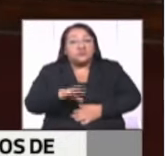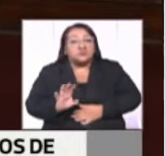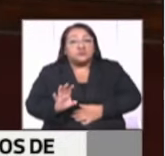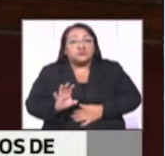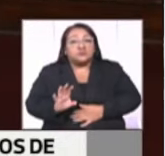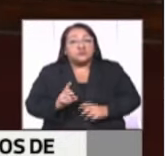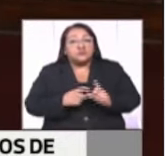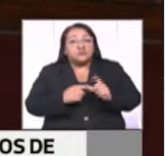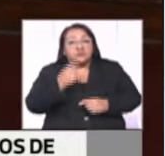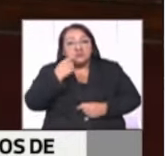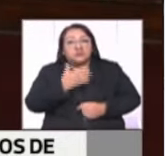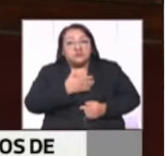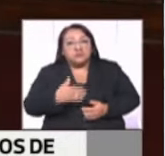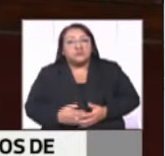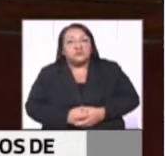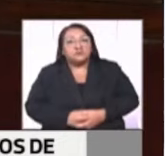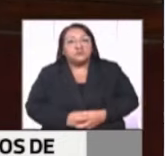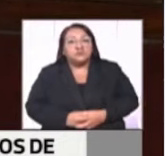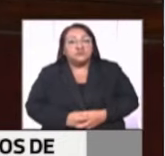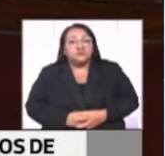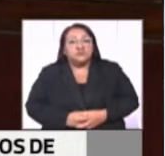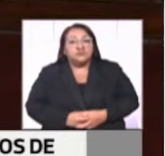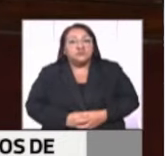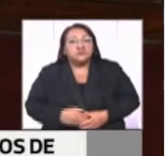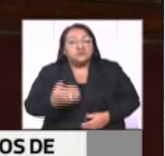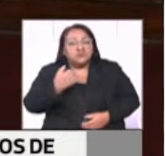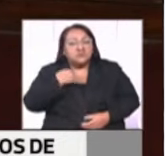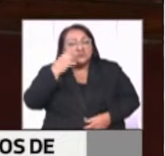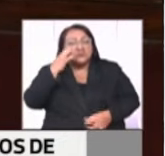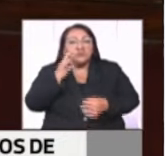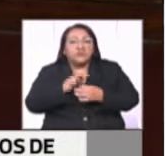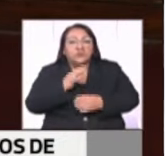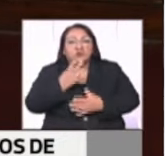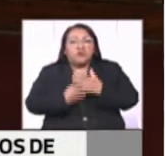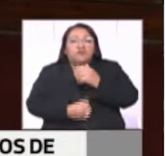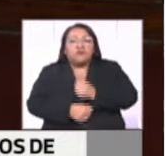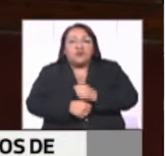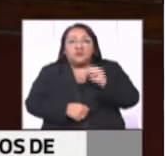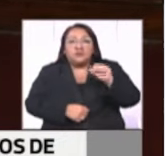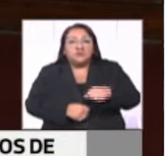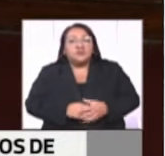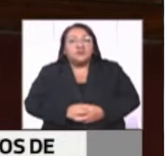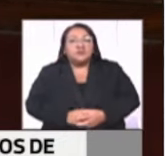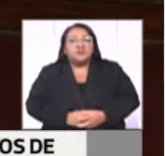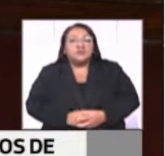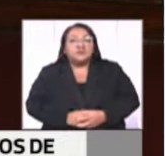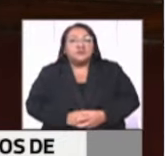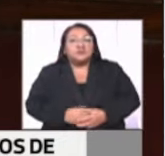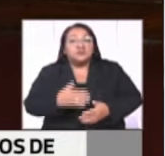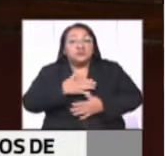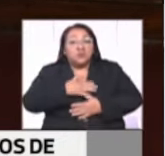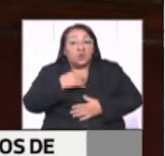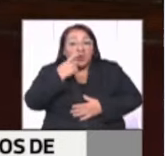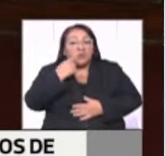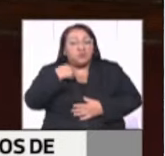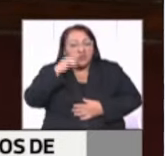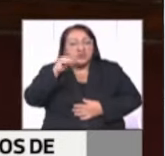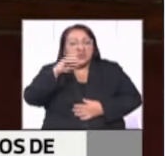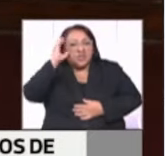Así que, señor presidente, yo tengo la fe y la confianza. Soy un hombre